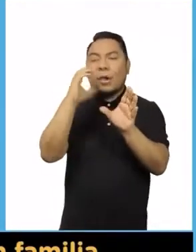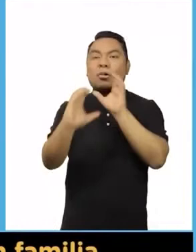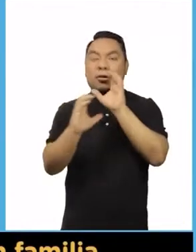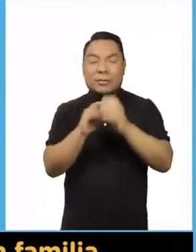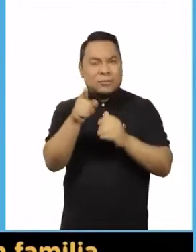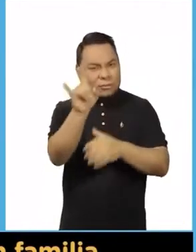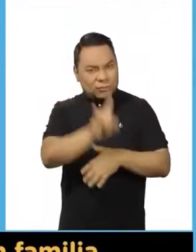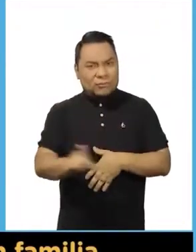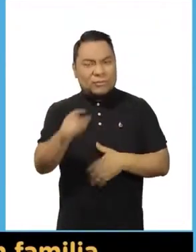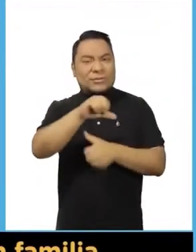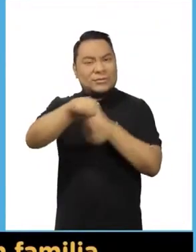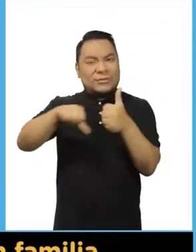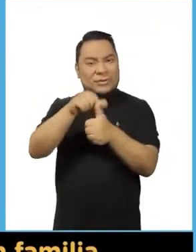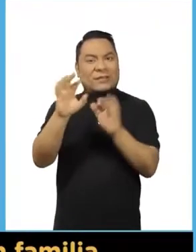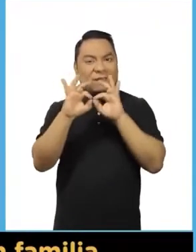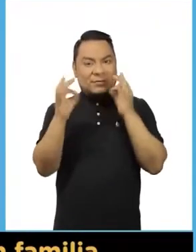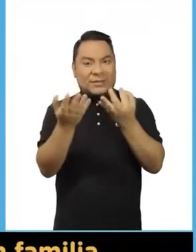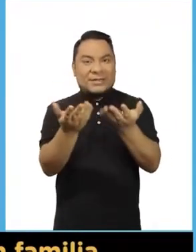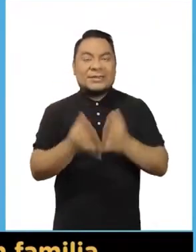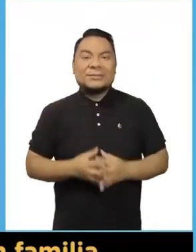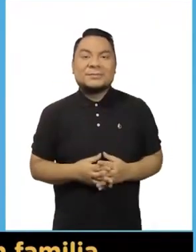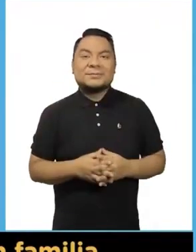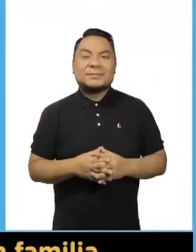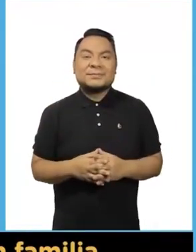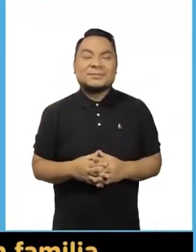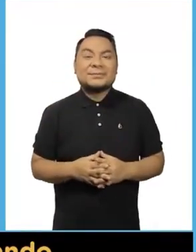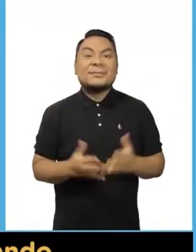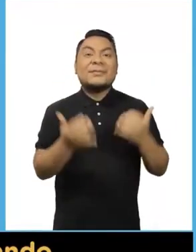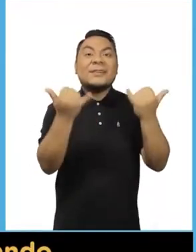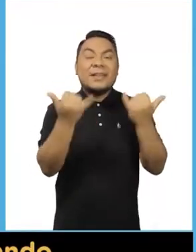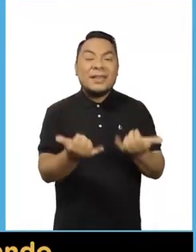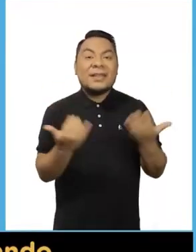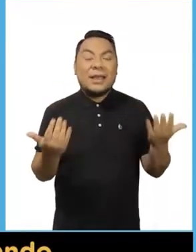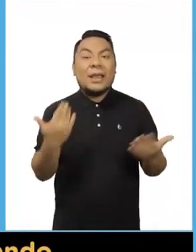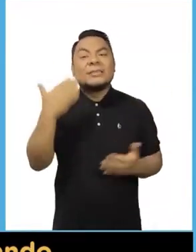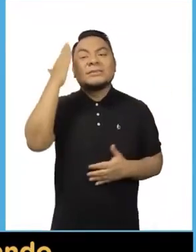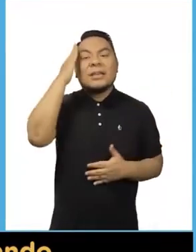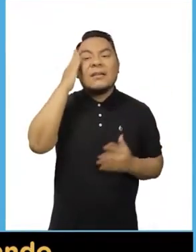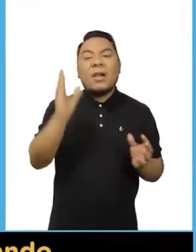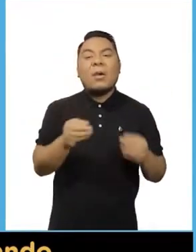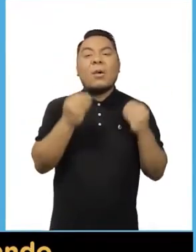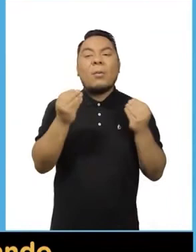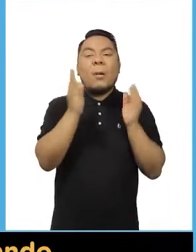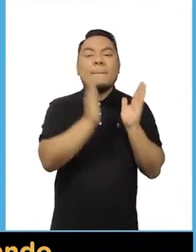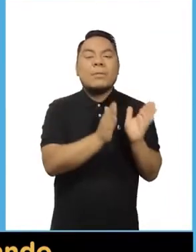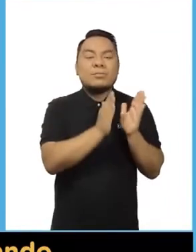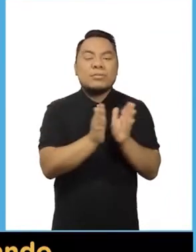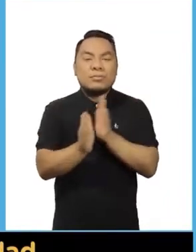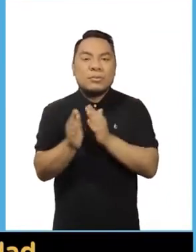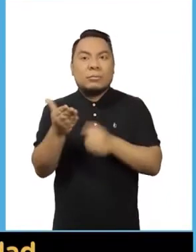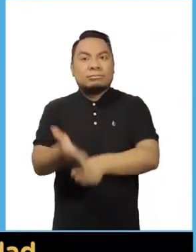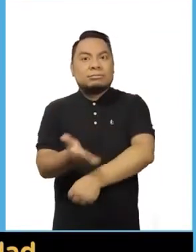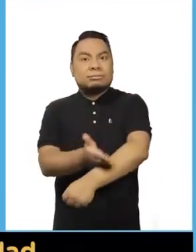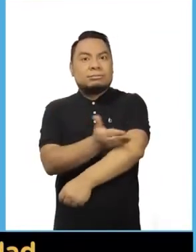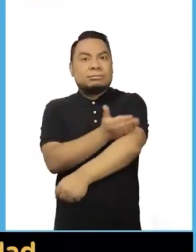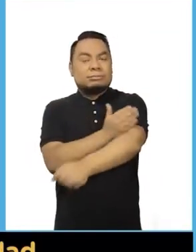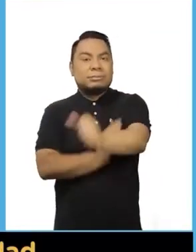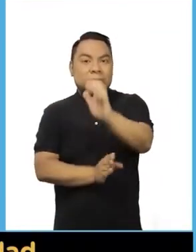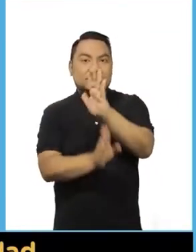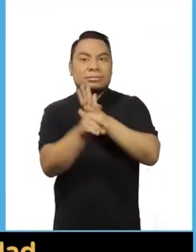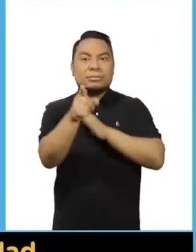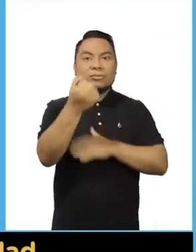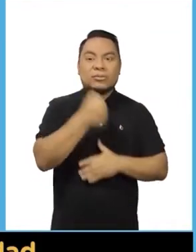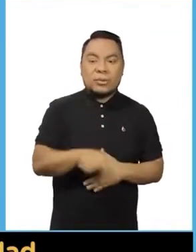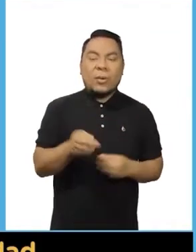y pasen un divertido momento en familia. Ahora, para saber cómo va progresando tu hija o